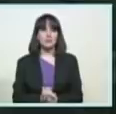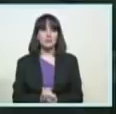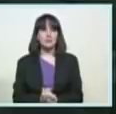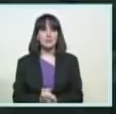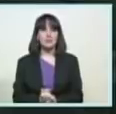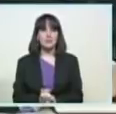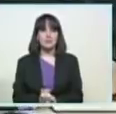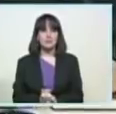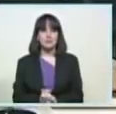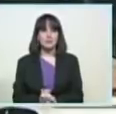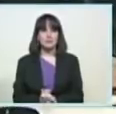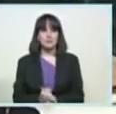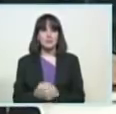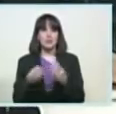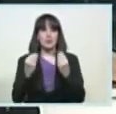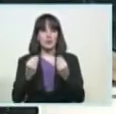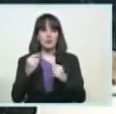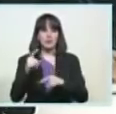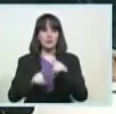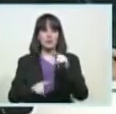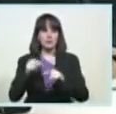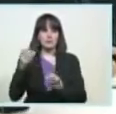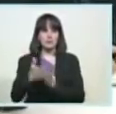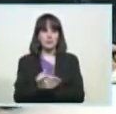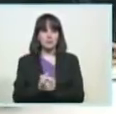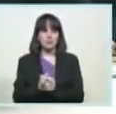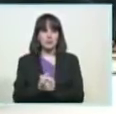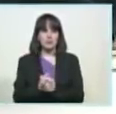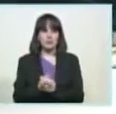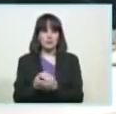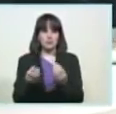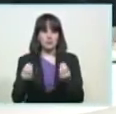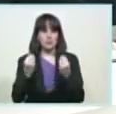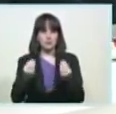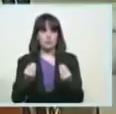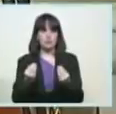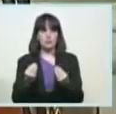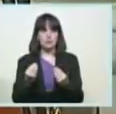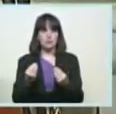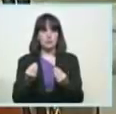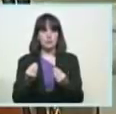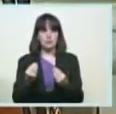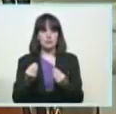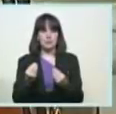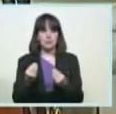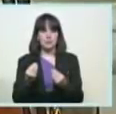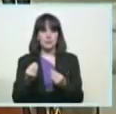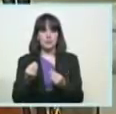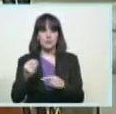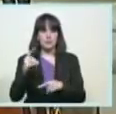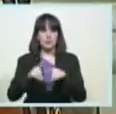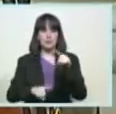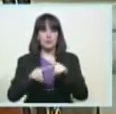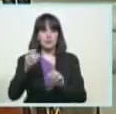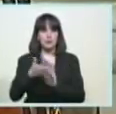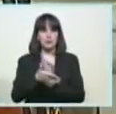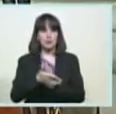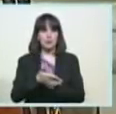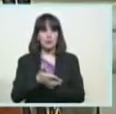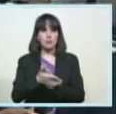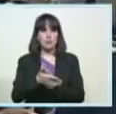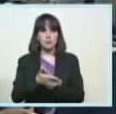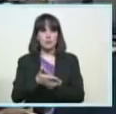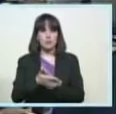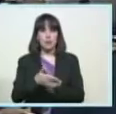euroclear lo denunció una vez más nos tiene secuestrado sin ton ni son